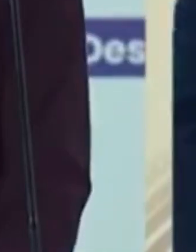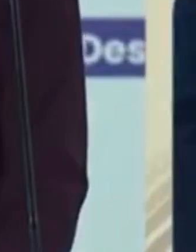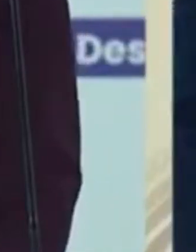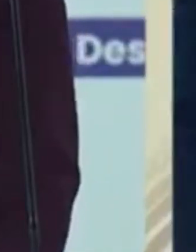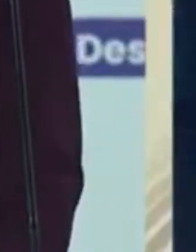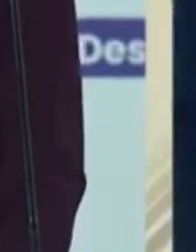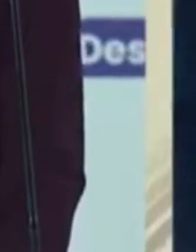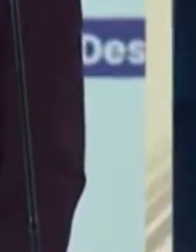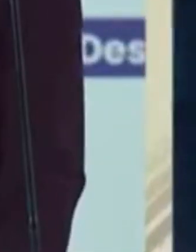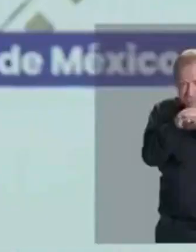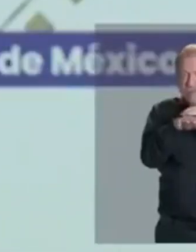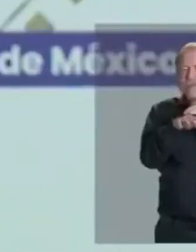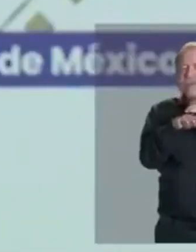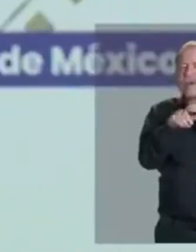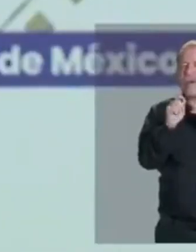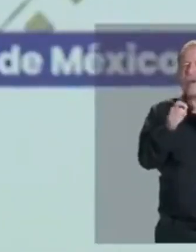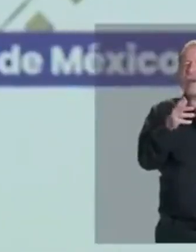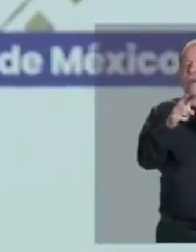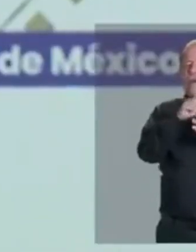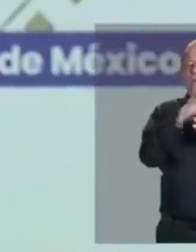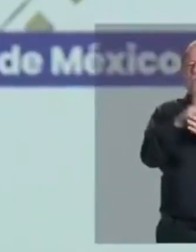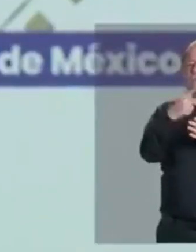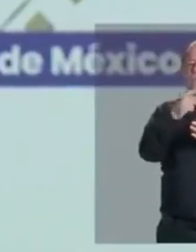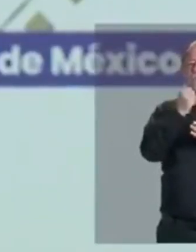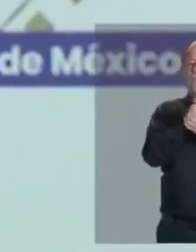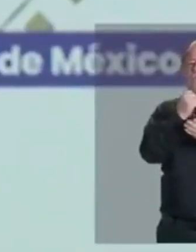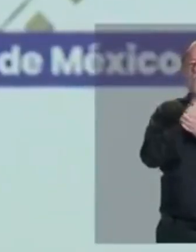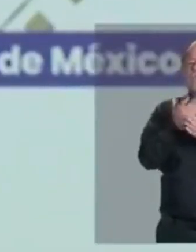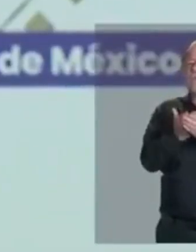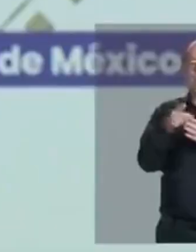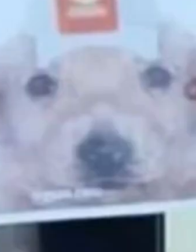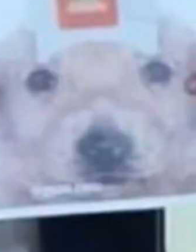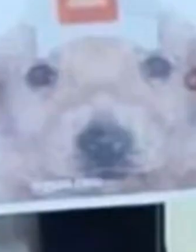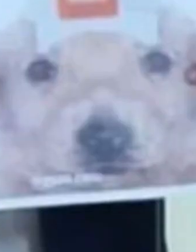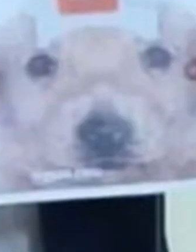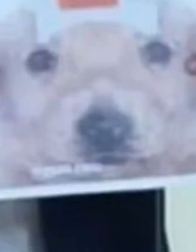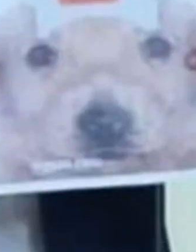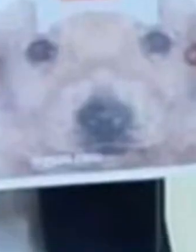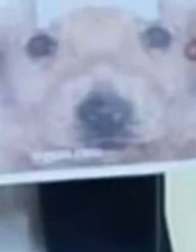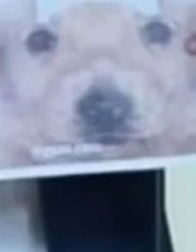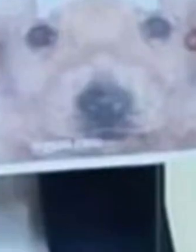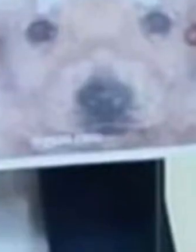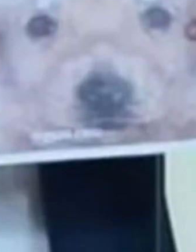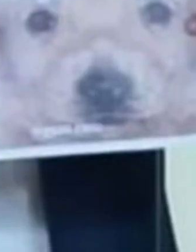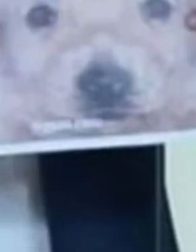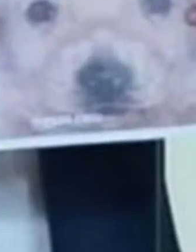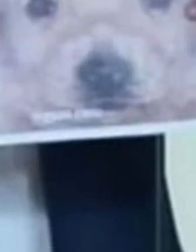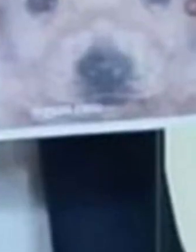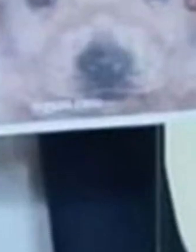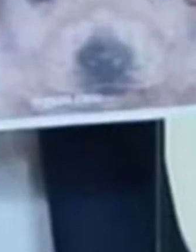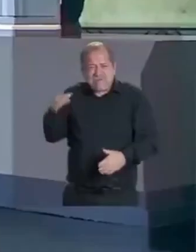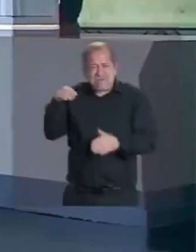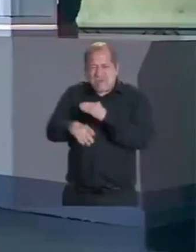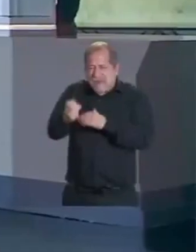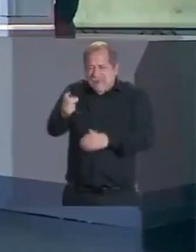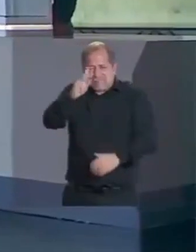carteles que exhibían imágenes y gráficos llenos de cifras y datos, utilizados para lanzar acusaciones entre los contendientes. Sobre esta